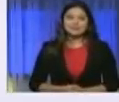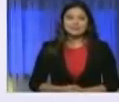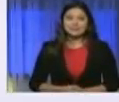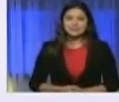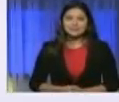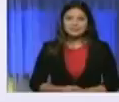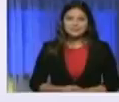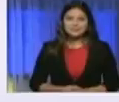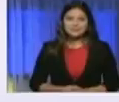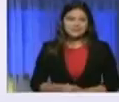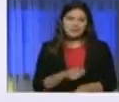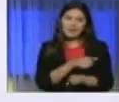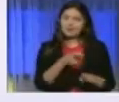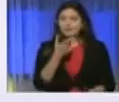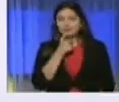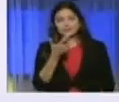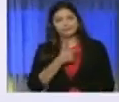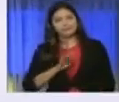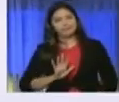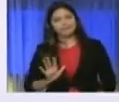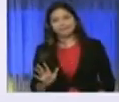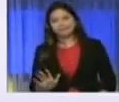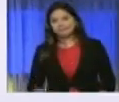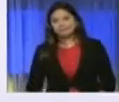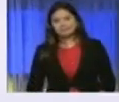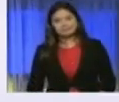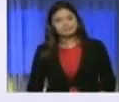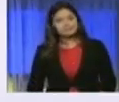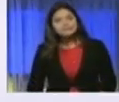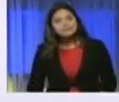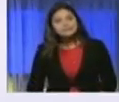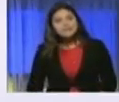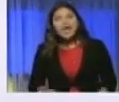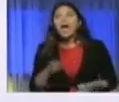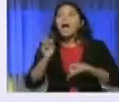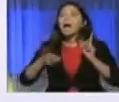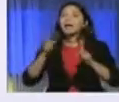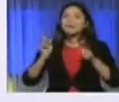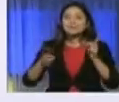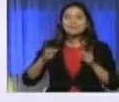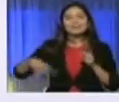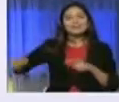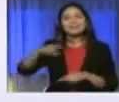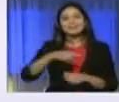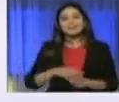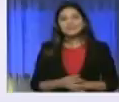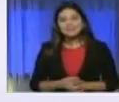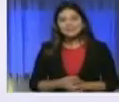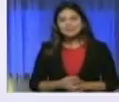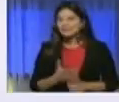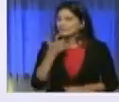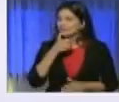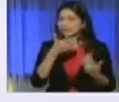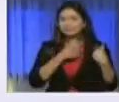Son unos irresponsables. Algunos sectores que estructuralmente son de derecha son